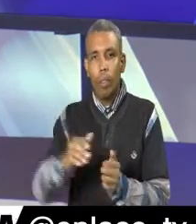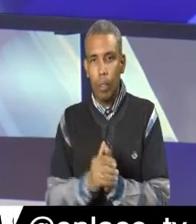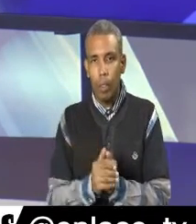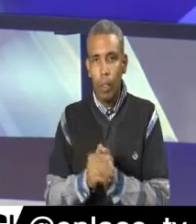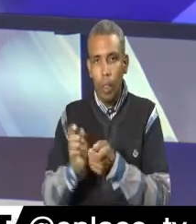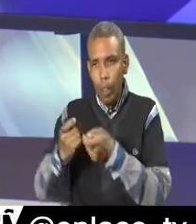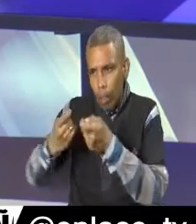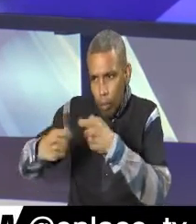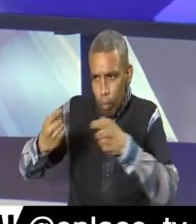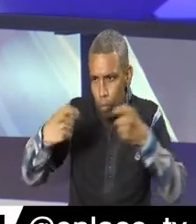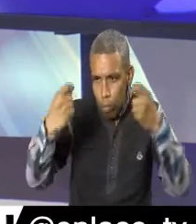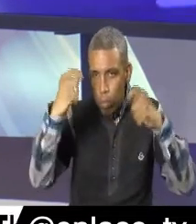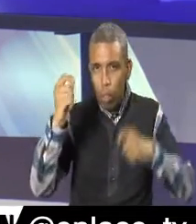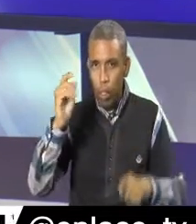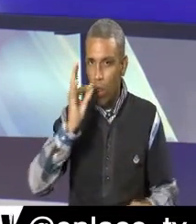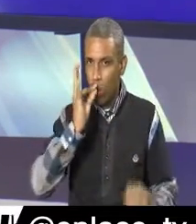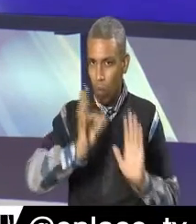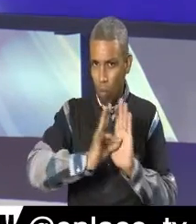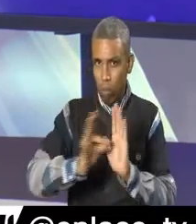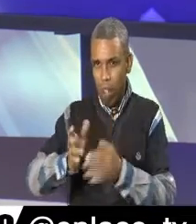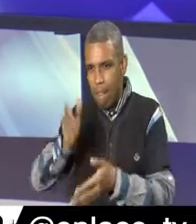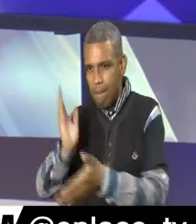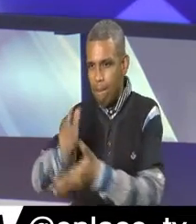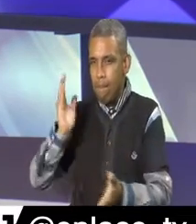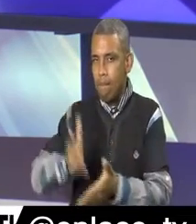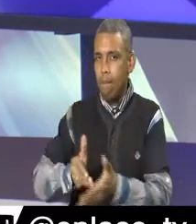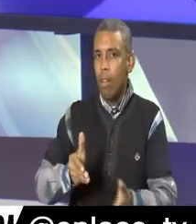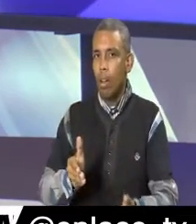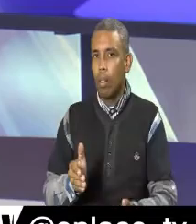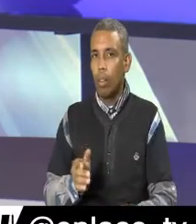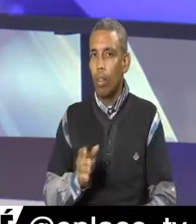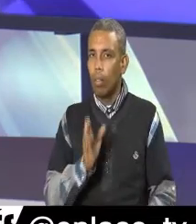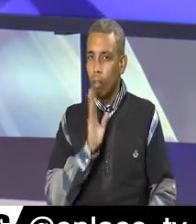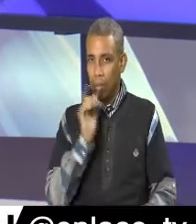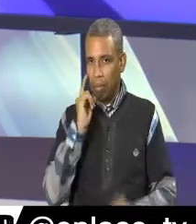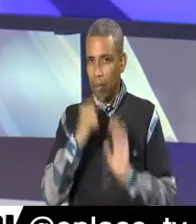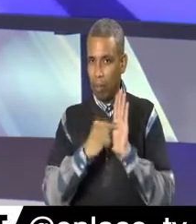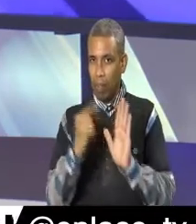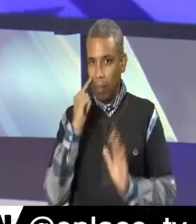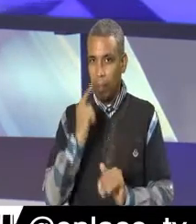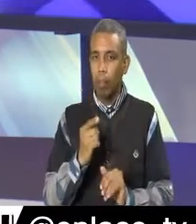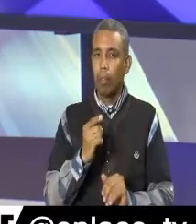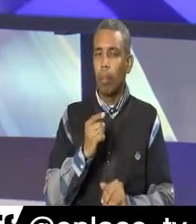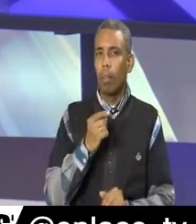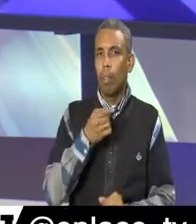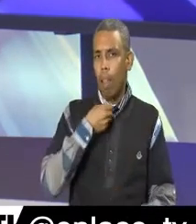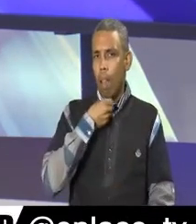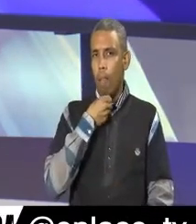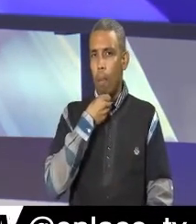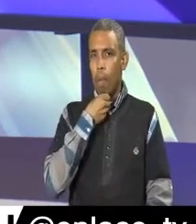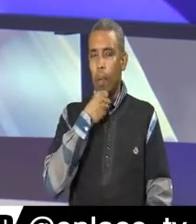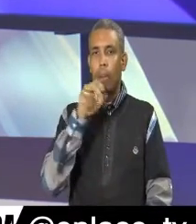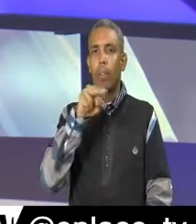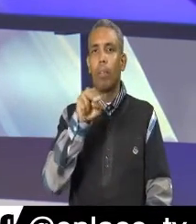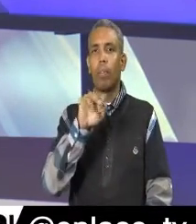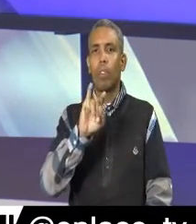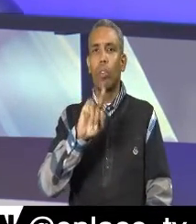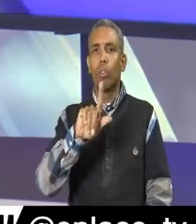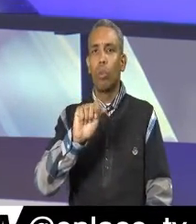capturas. Entre los capturados estarían alias Boca de Payaso. Nuestra periodista Zulay Ucros nos amplía la información. Adelante, Zulay, buenas